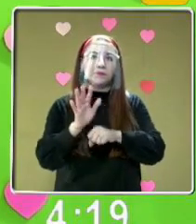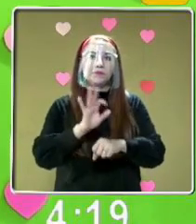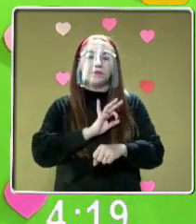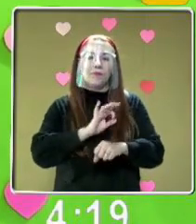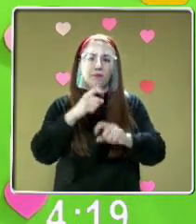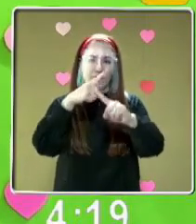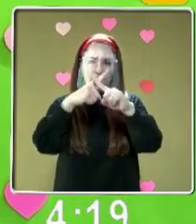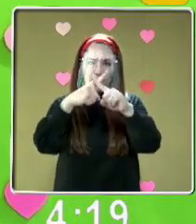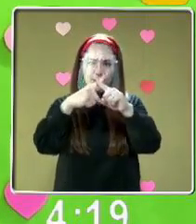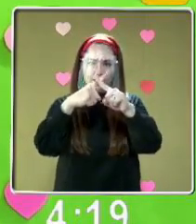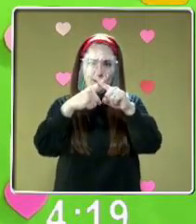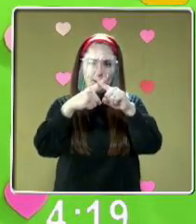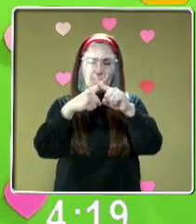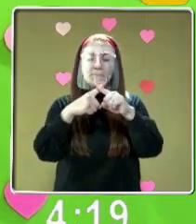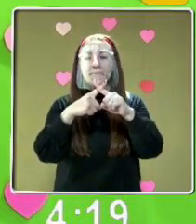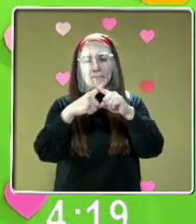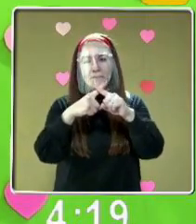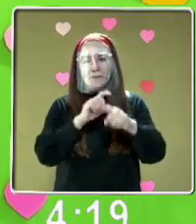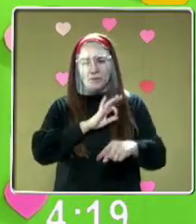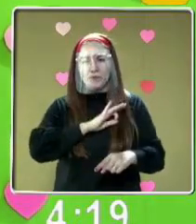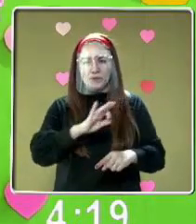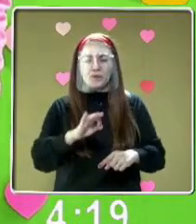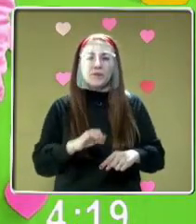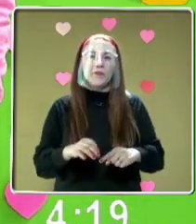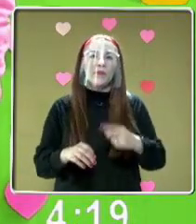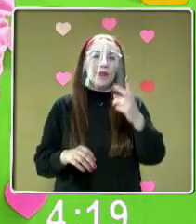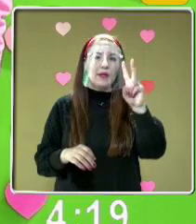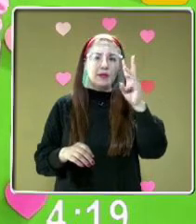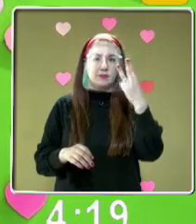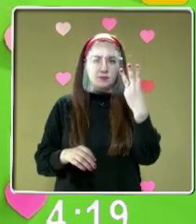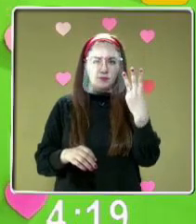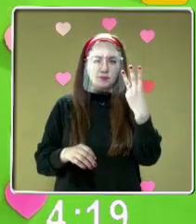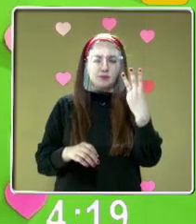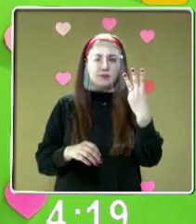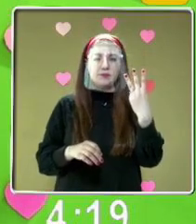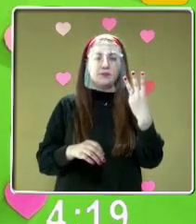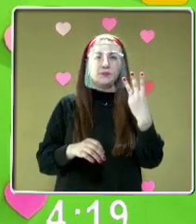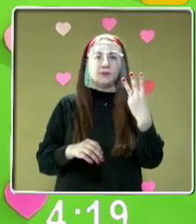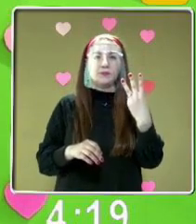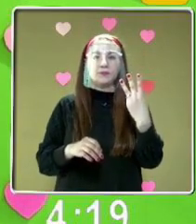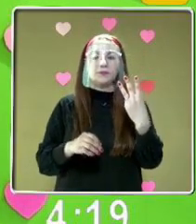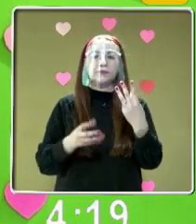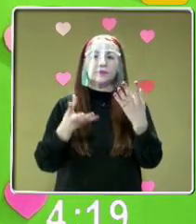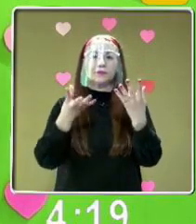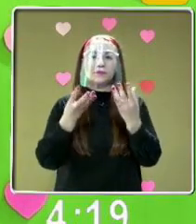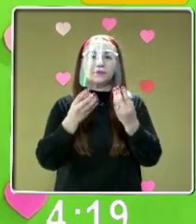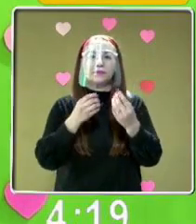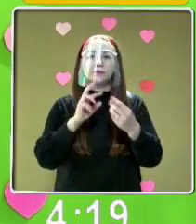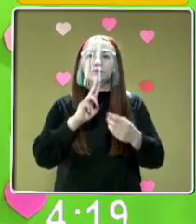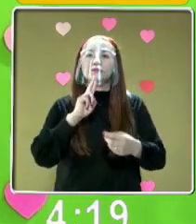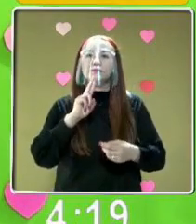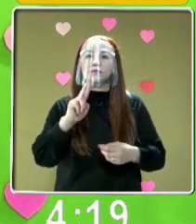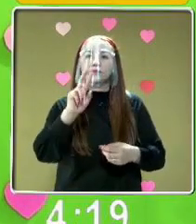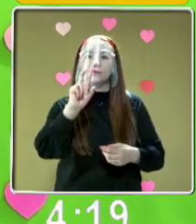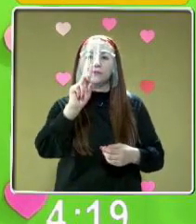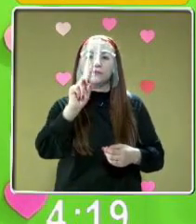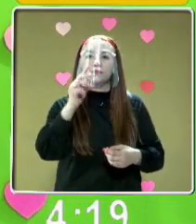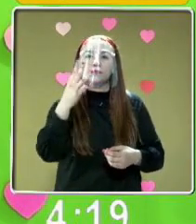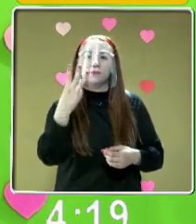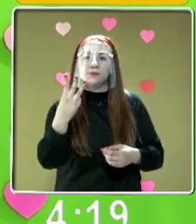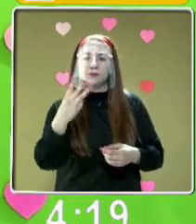una multiplicación, ¿ok? ¿Qué número multiplicado por 3 me da 33? Entonces, bueno, mire, maestra, ya tenemos